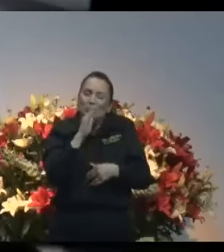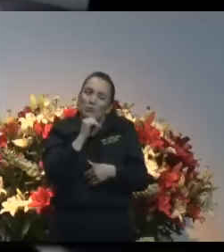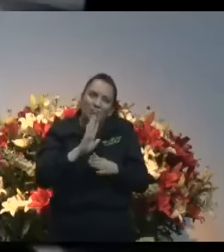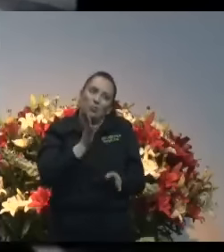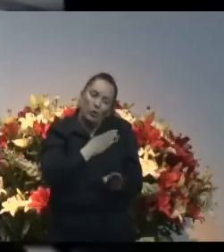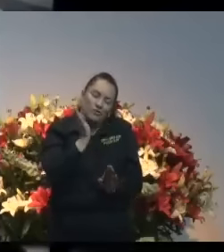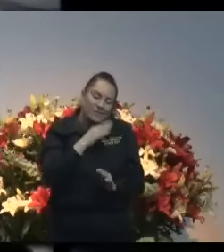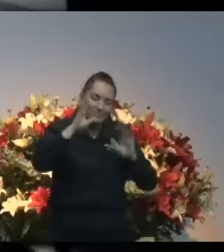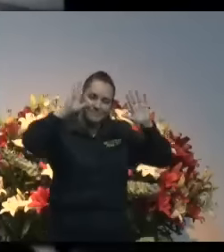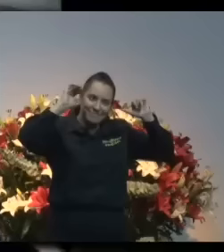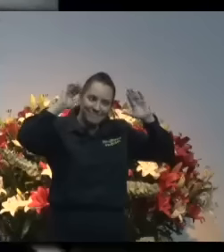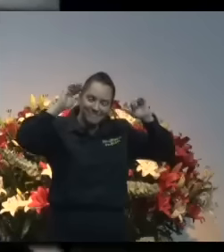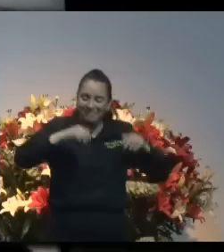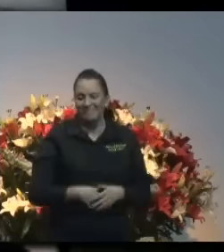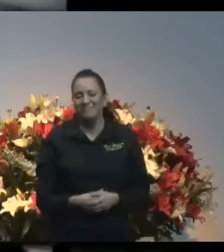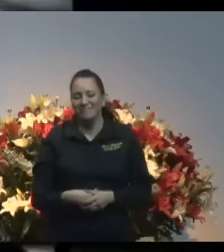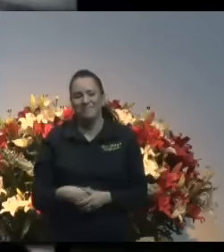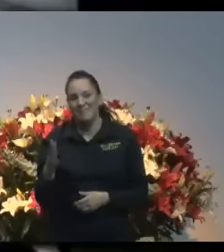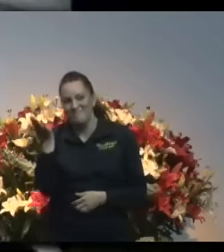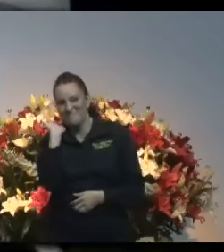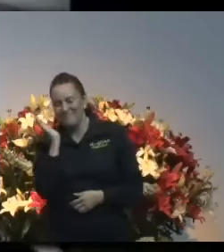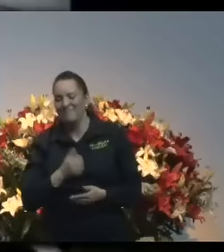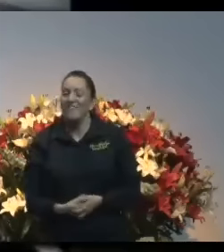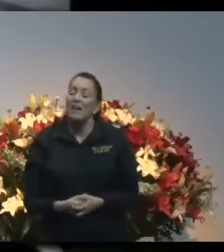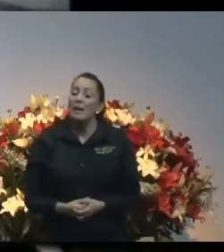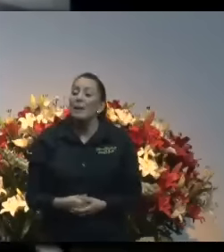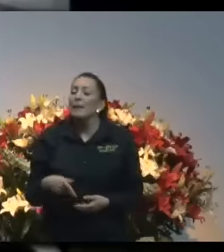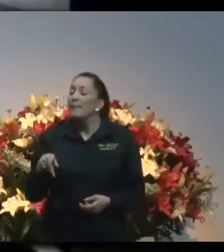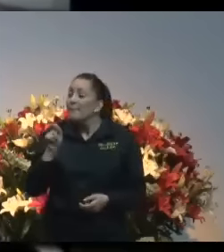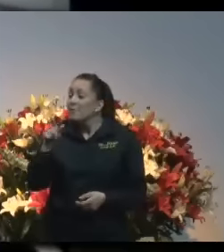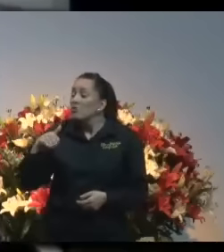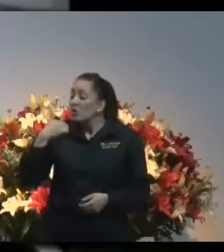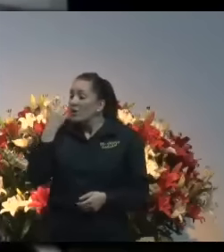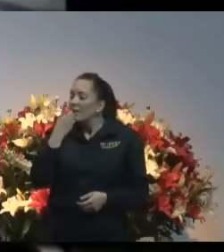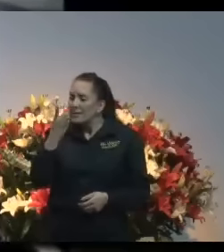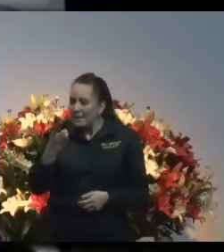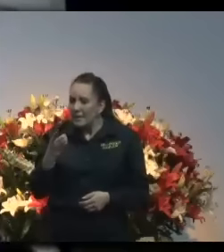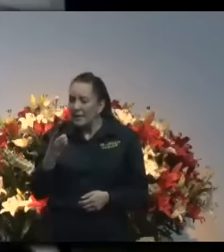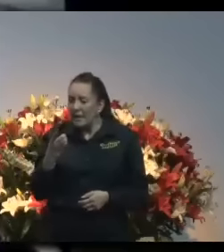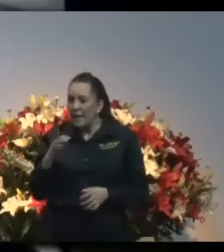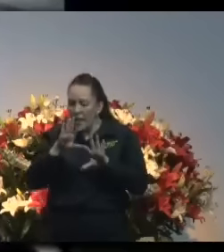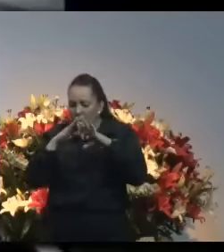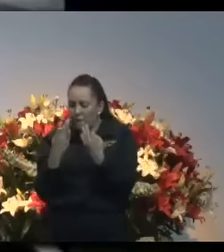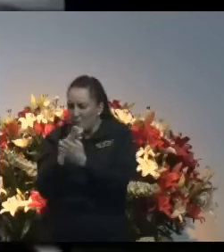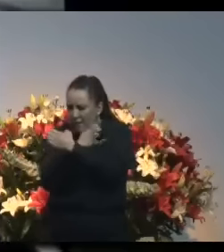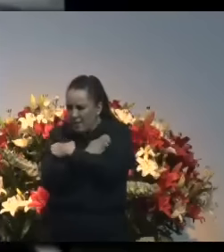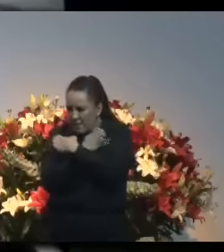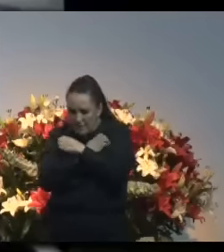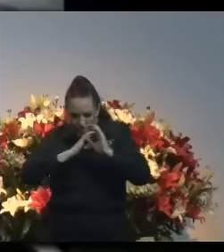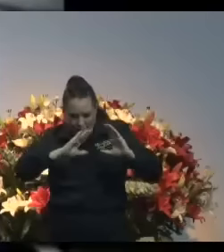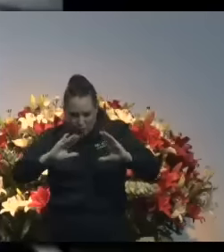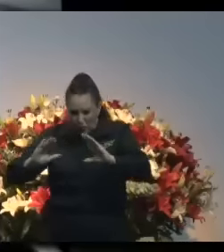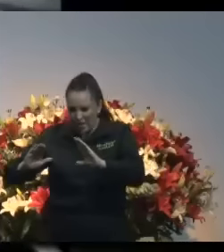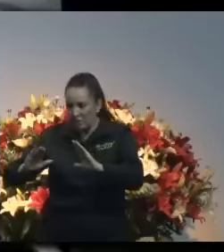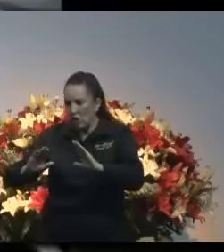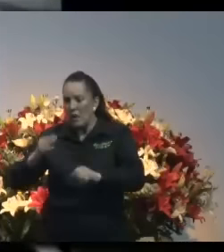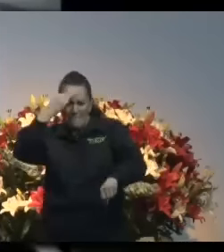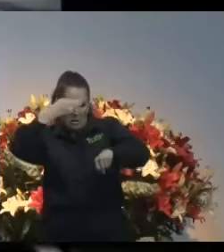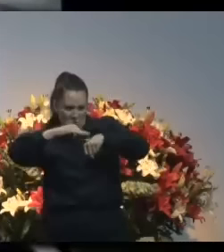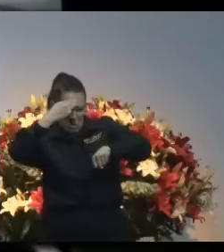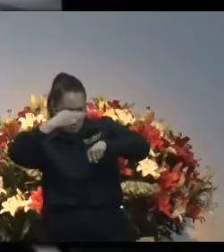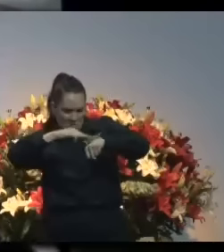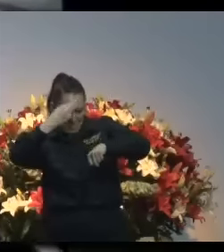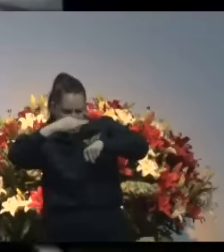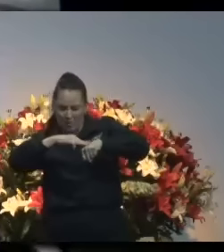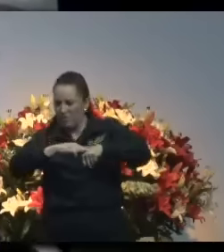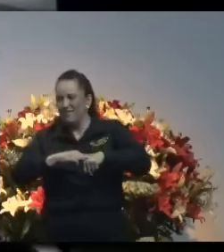Y decirte que tenemos que cambiar de un modelo educativo basado en la memorización por un